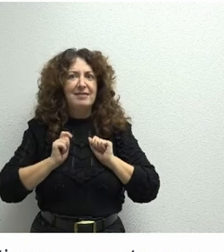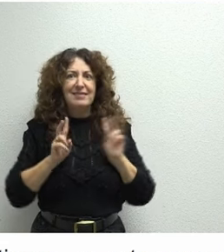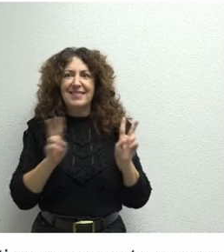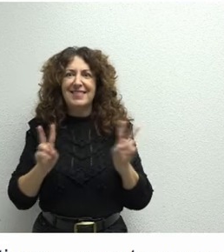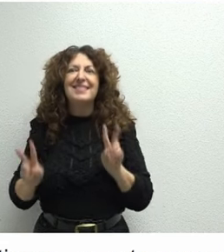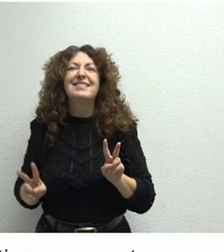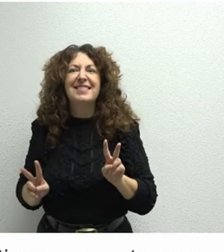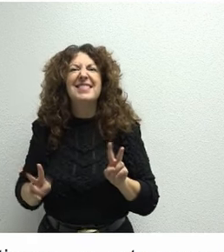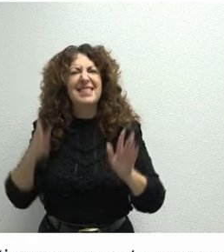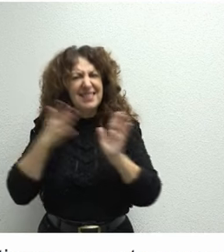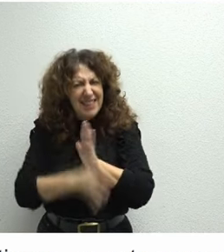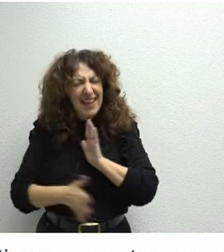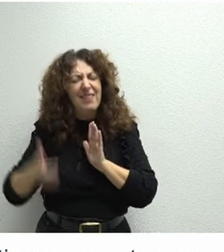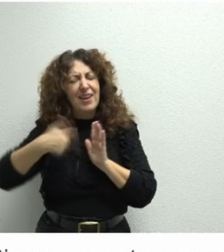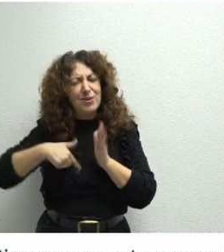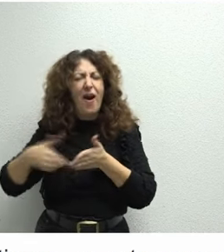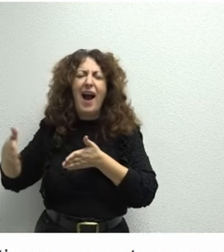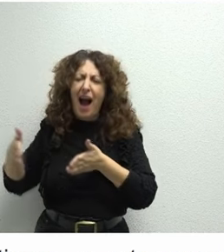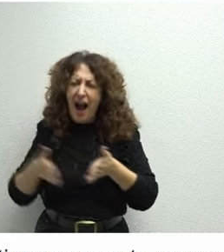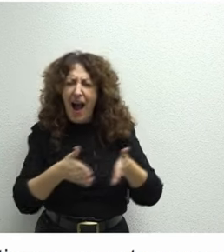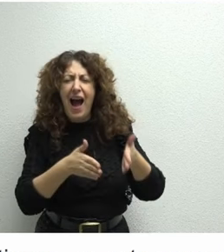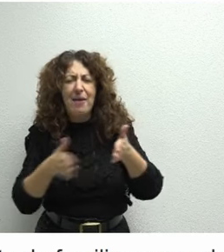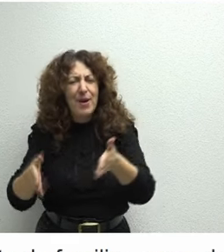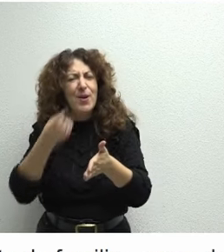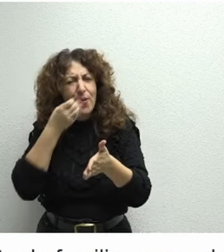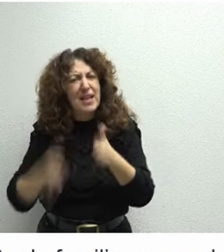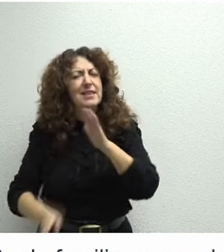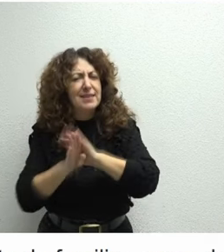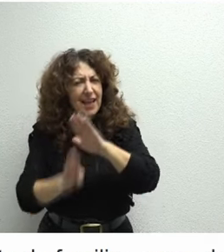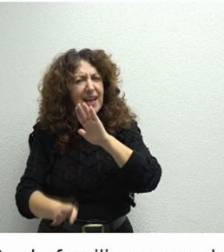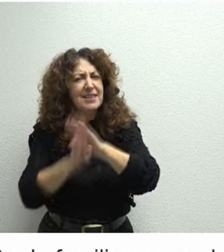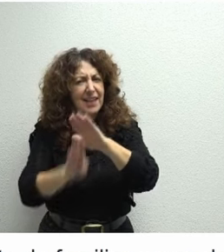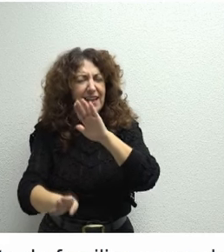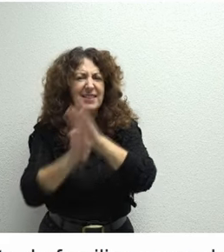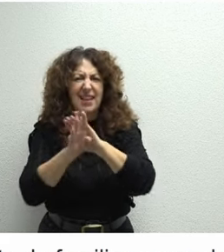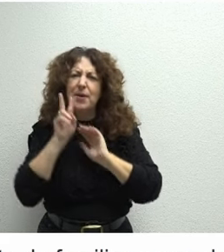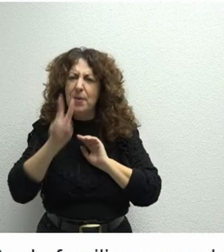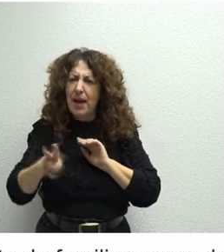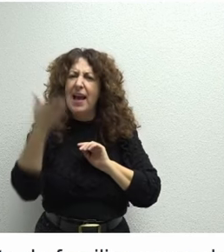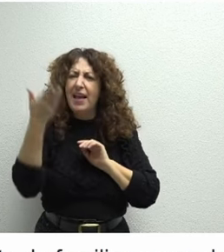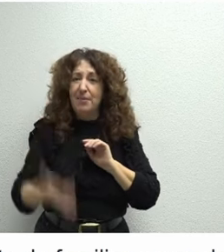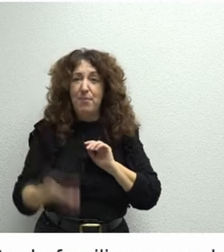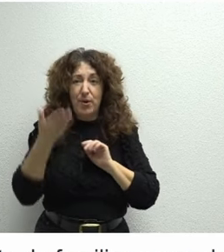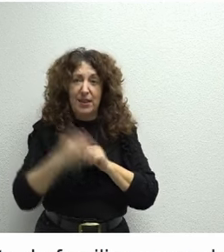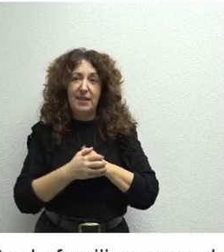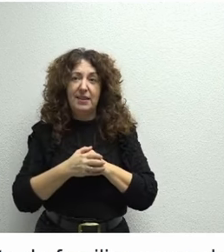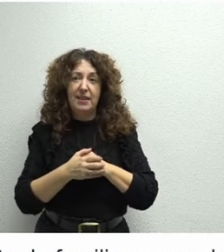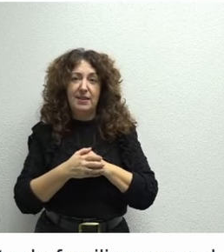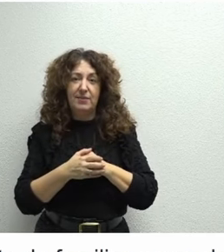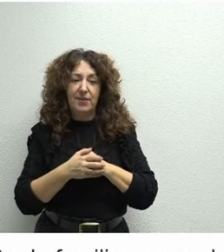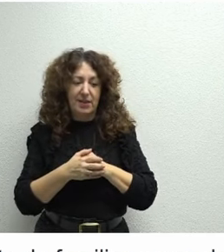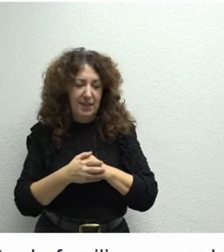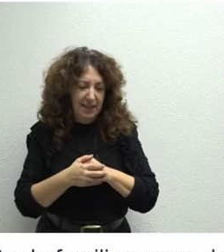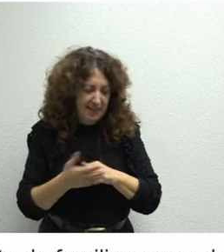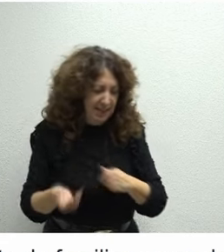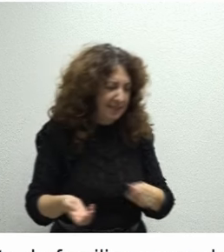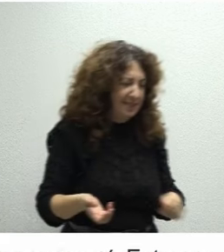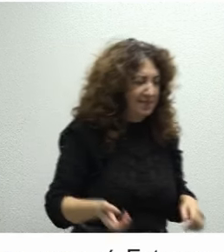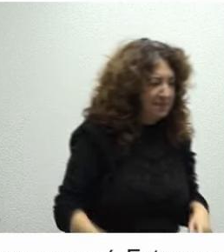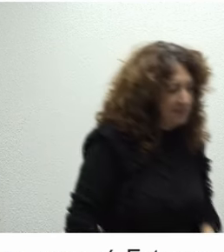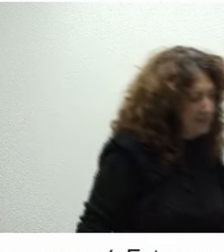Venga pues sí estamos en el camino debemos seguir no parece que esto es importante con lo cual